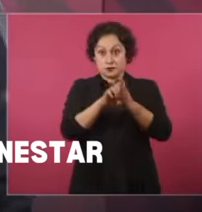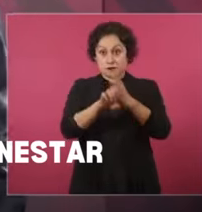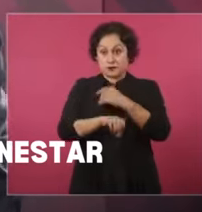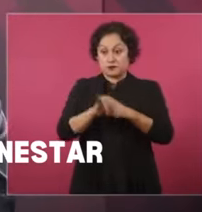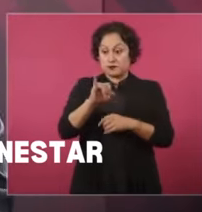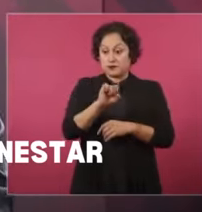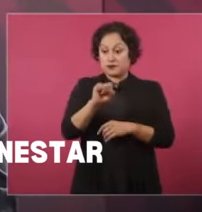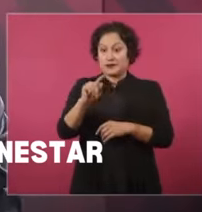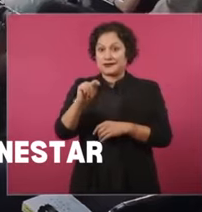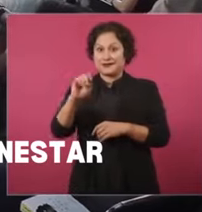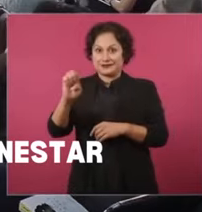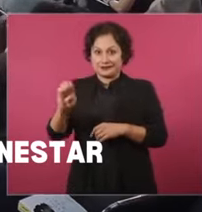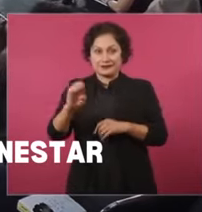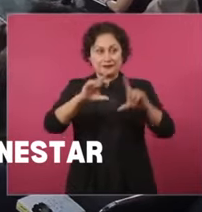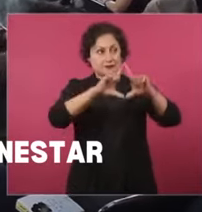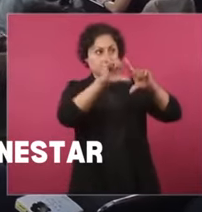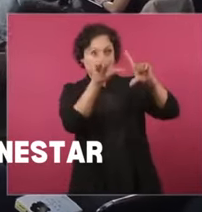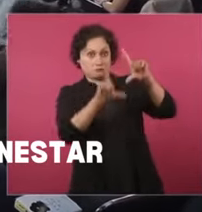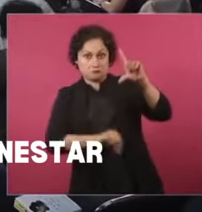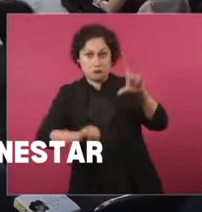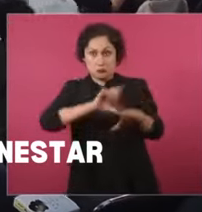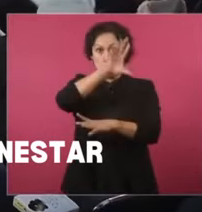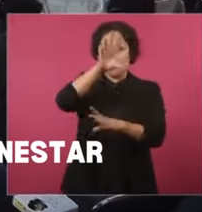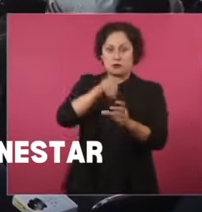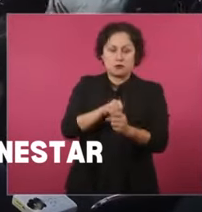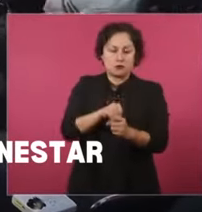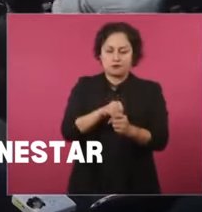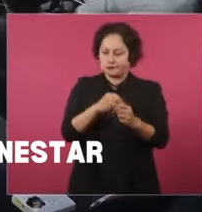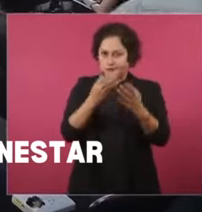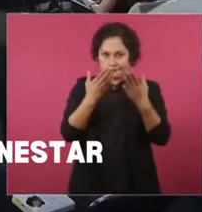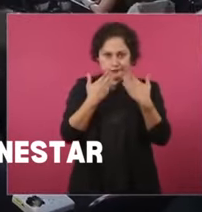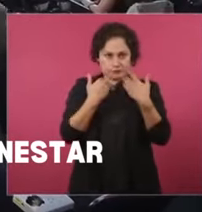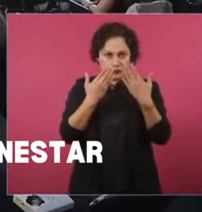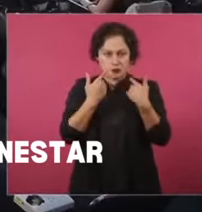Sí tiene, ¿cuántas?